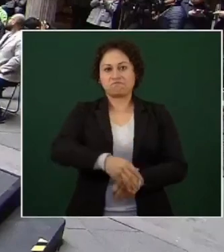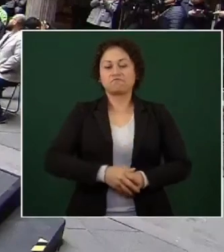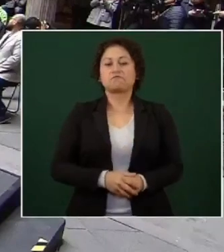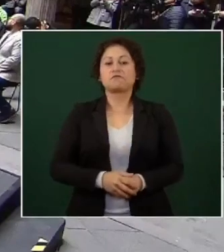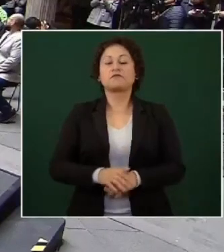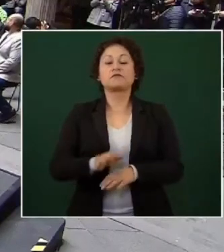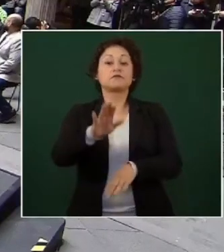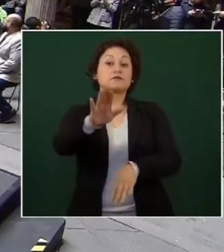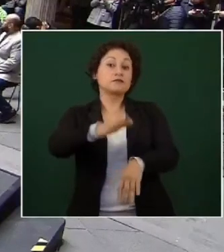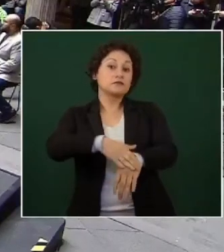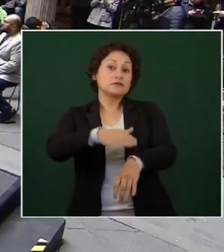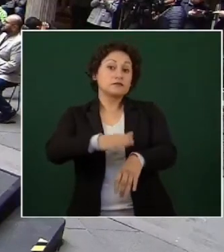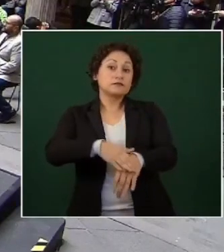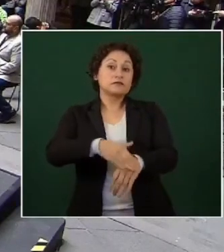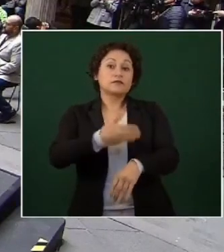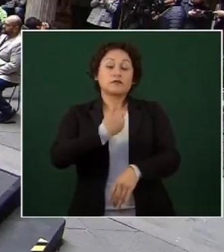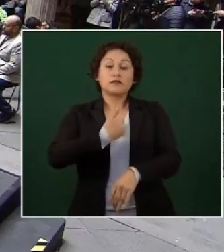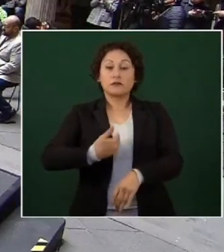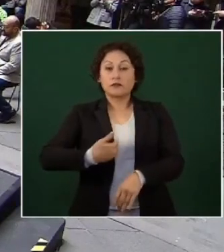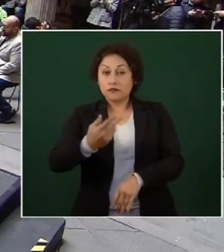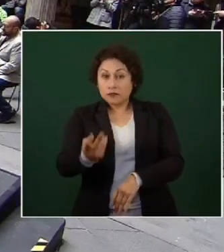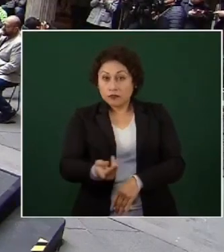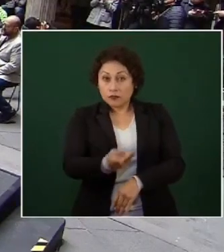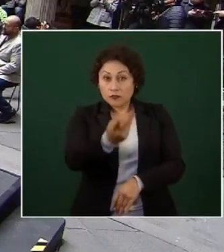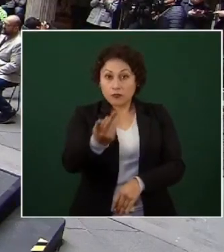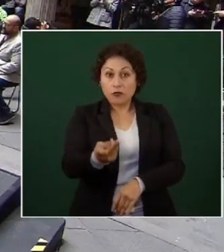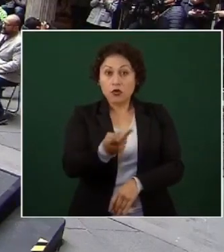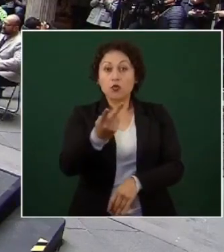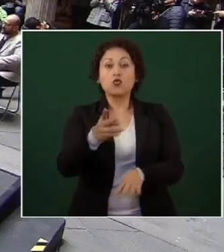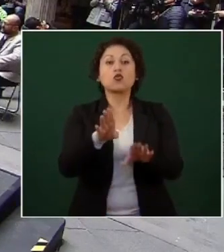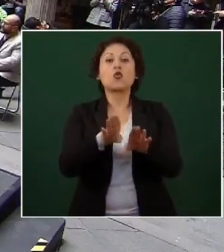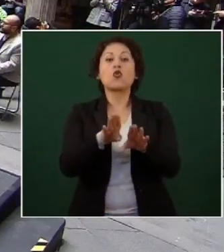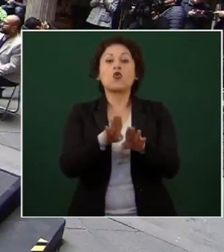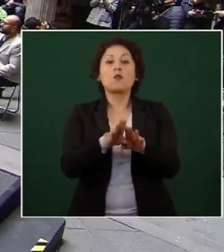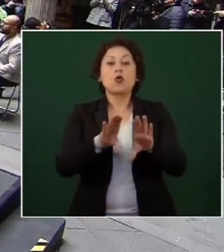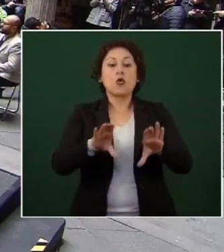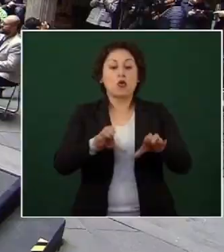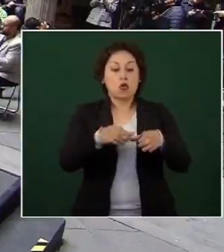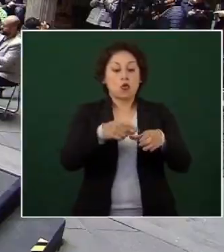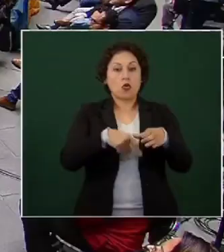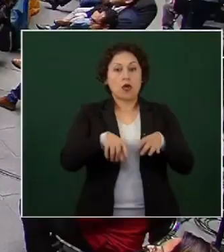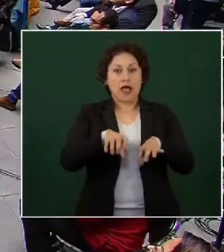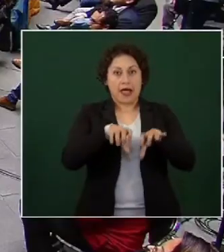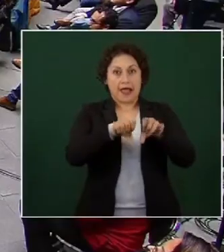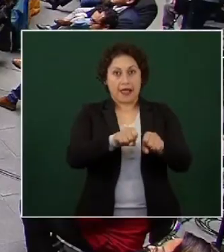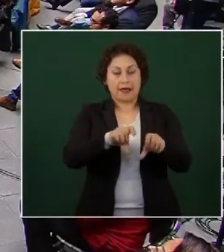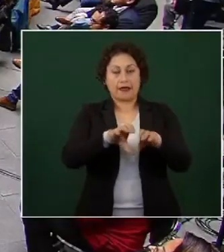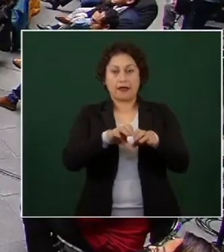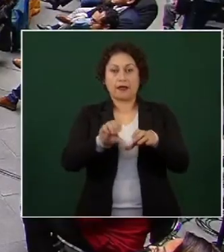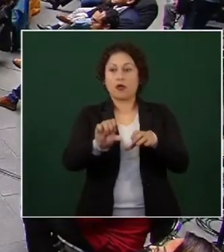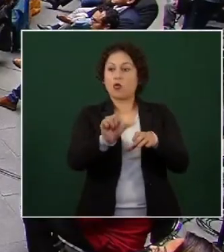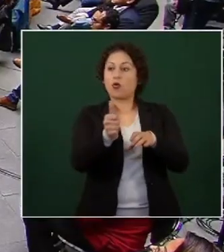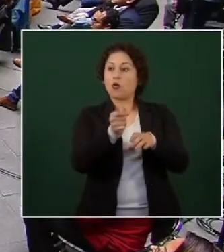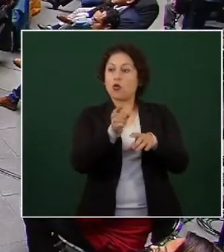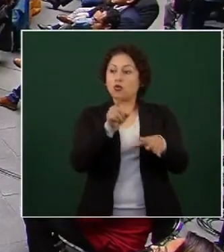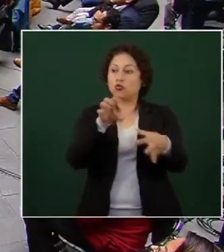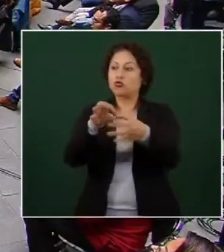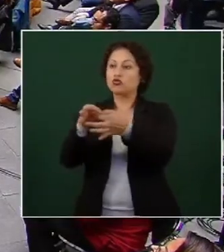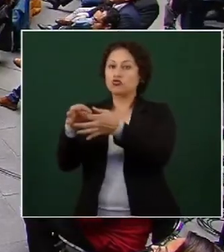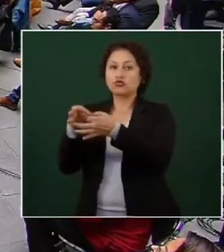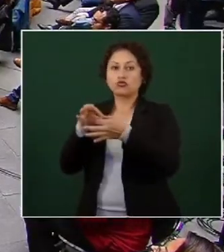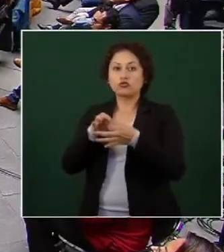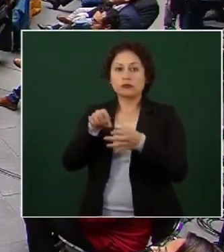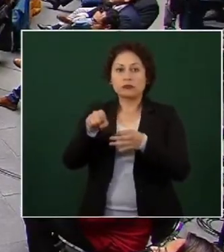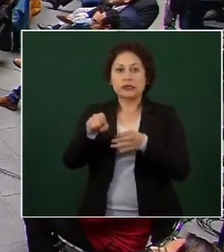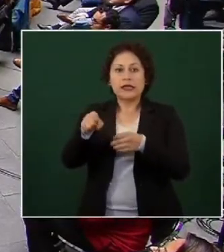líneas que se fortalezcan hacia algo que esté detrás de esto, que estén avanzándose, por ejemplo, el tema de la desestabilización?